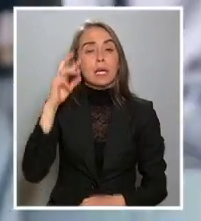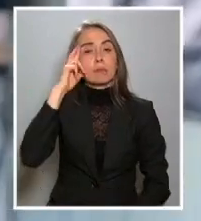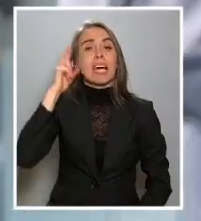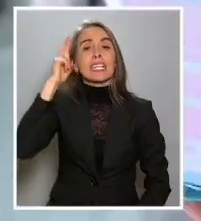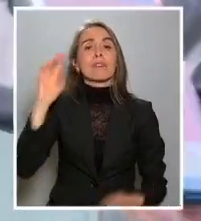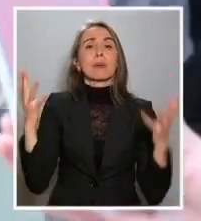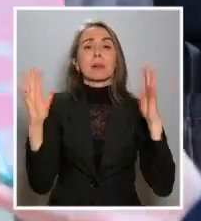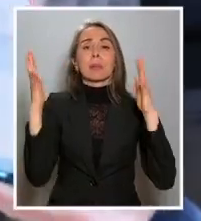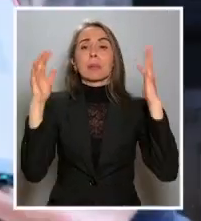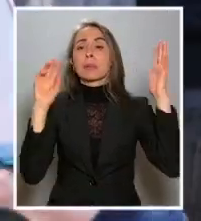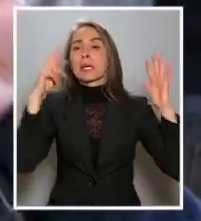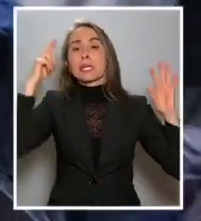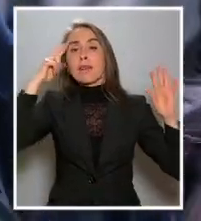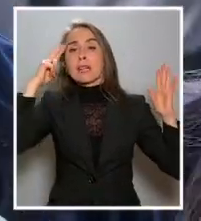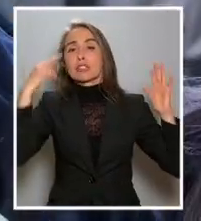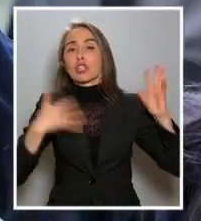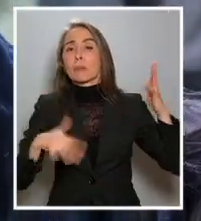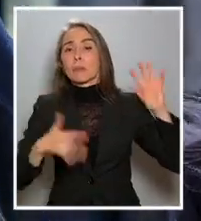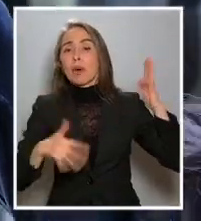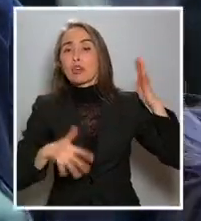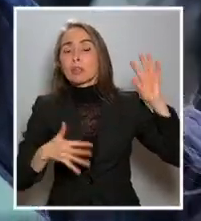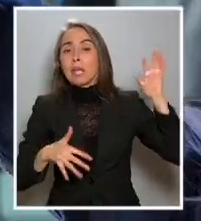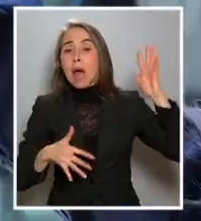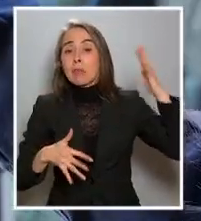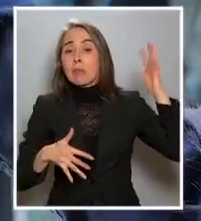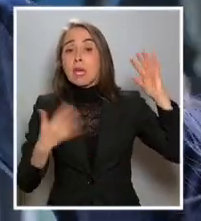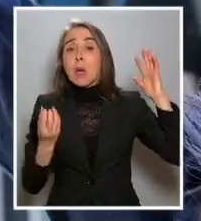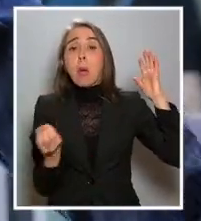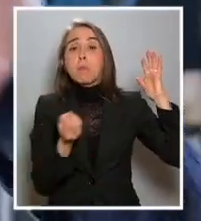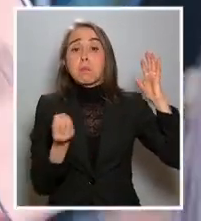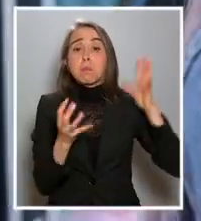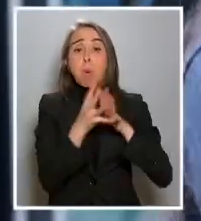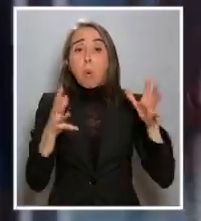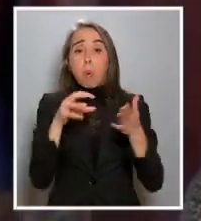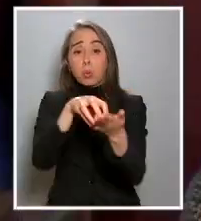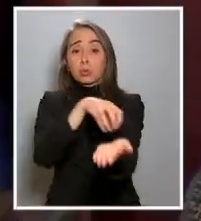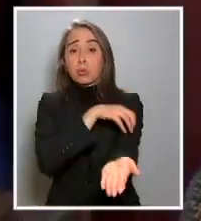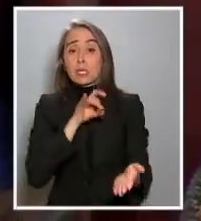reflexión que es importante. En muchas ciudades de Chile,